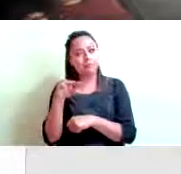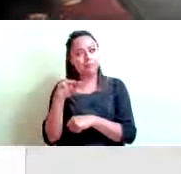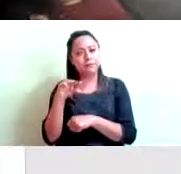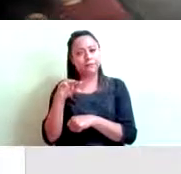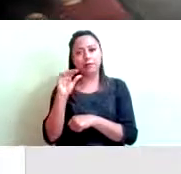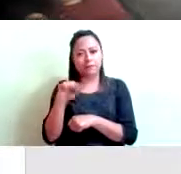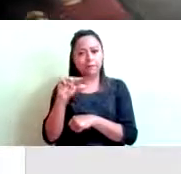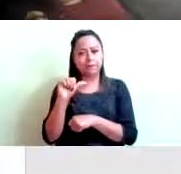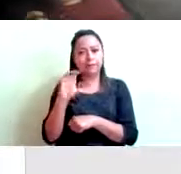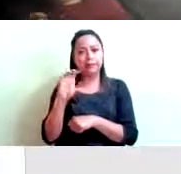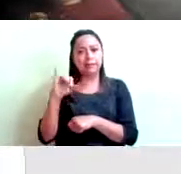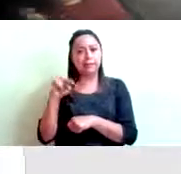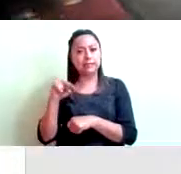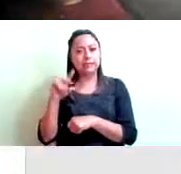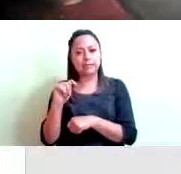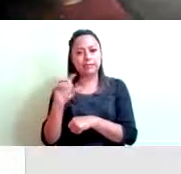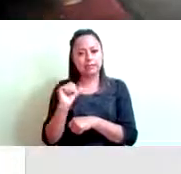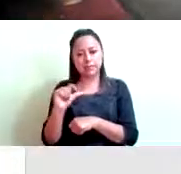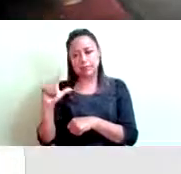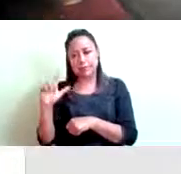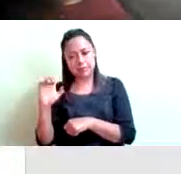atención sobre esta cuestión de